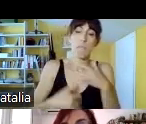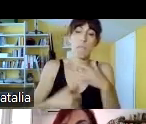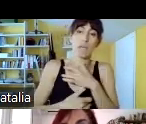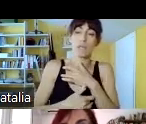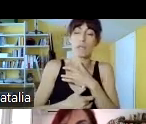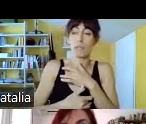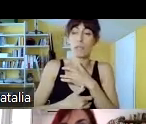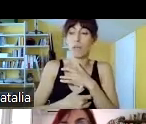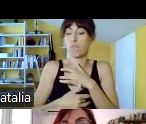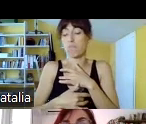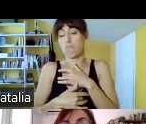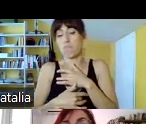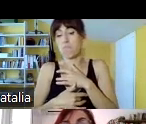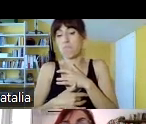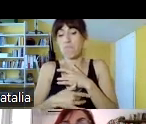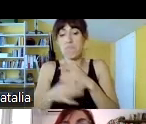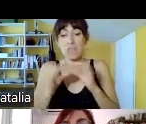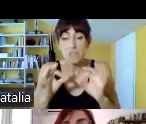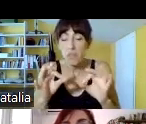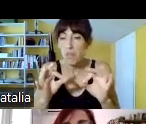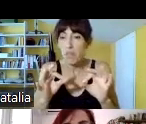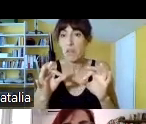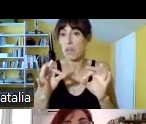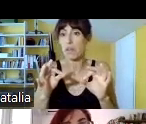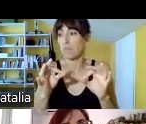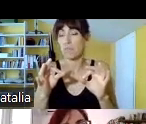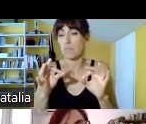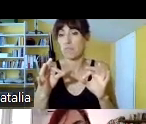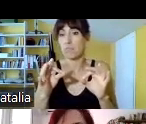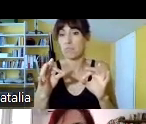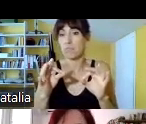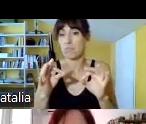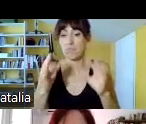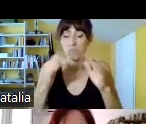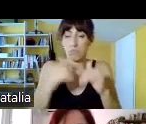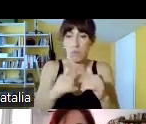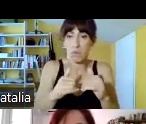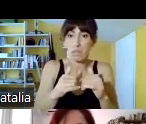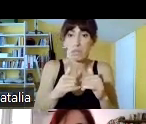forma inespecífica, ¿no? Y cómo esa inespecificidad